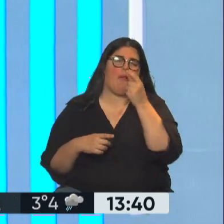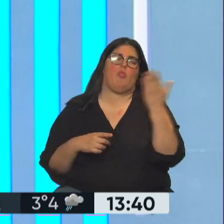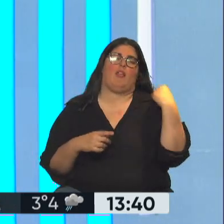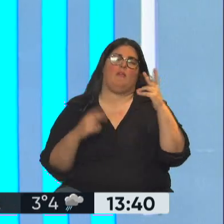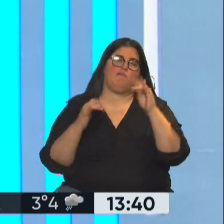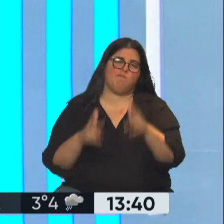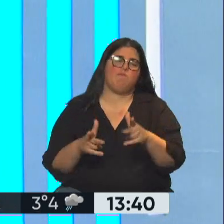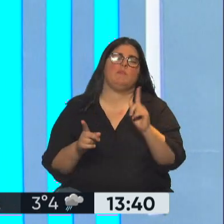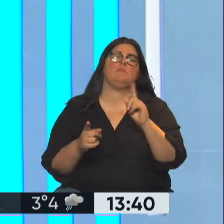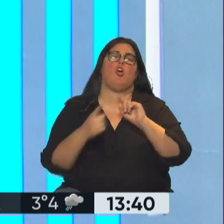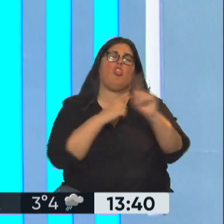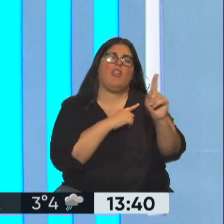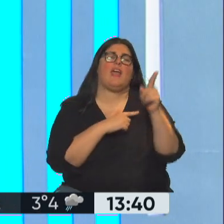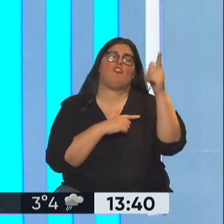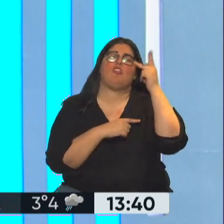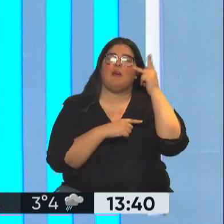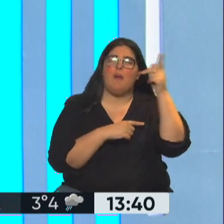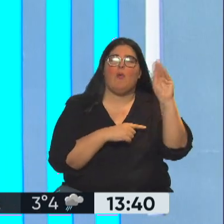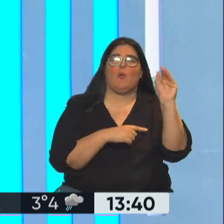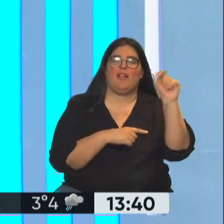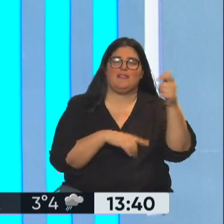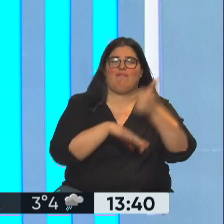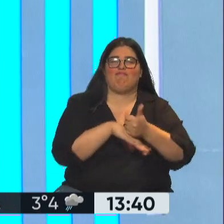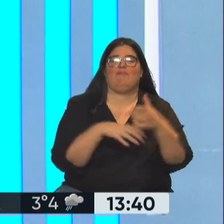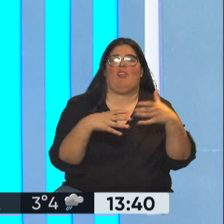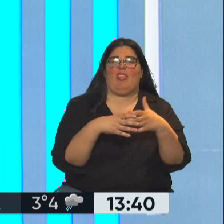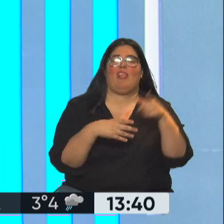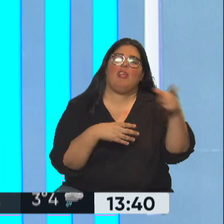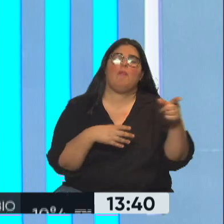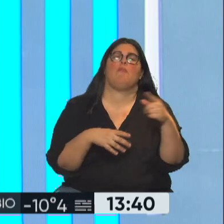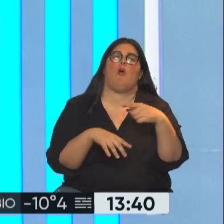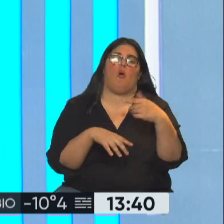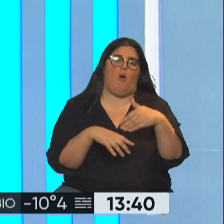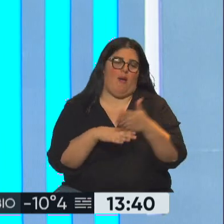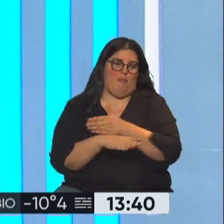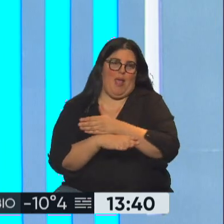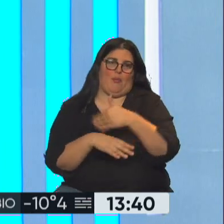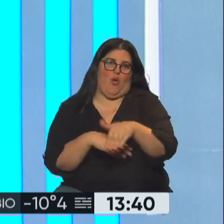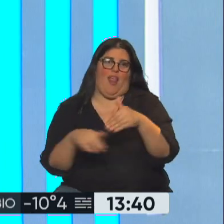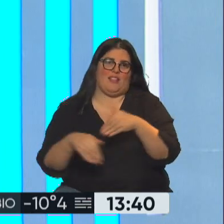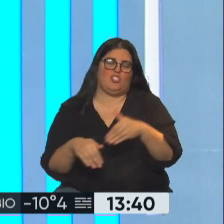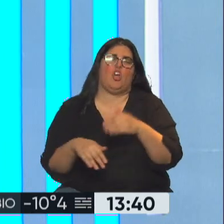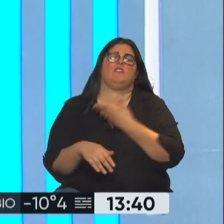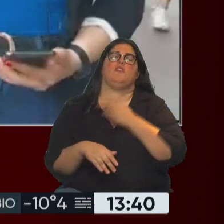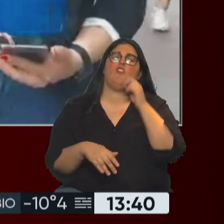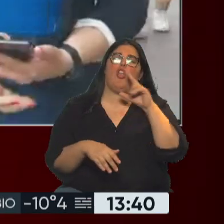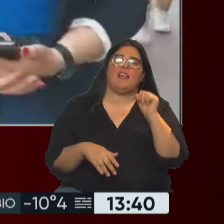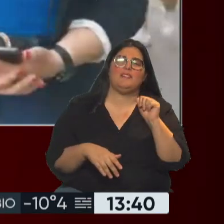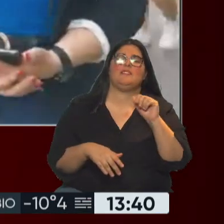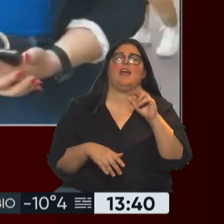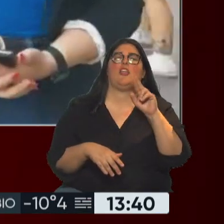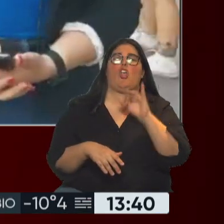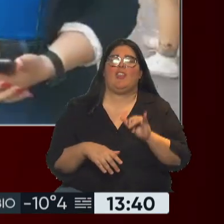contacto allí directo con San Pablo, con Brasil, las horas previas a esta segunda vuelta electoral. Allí Florencia Rodríguez, allí Leticia